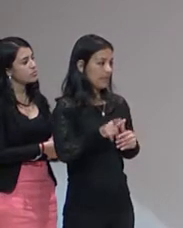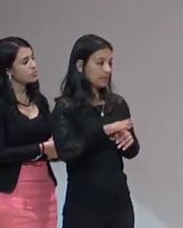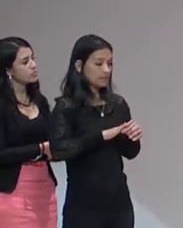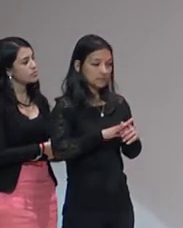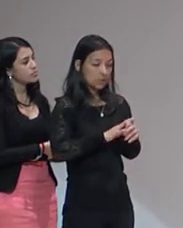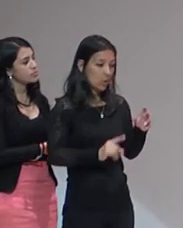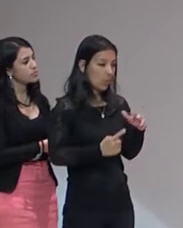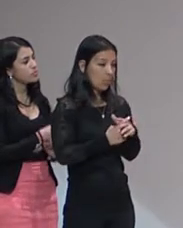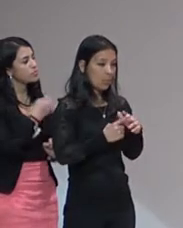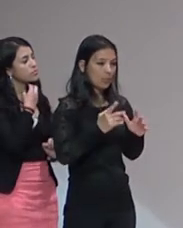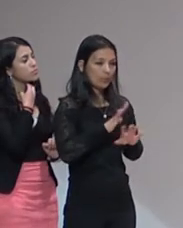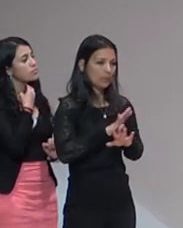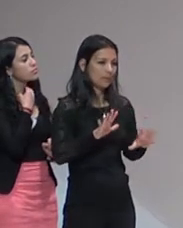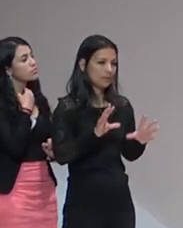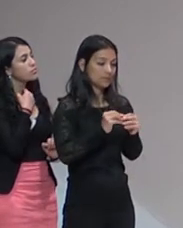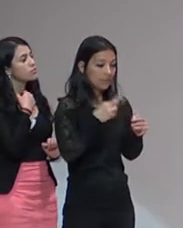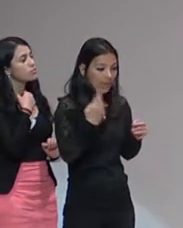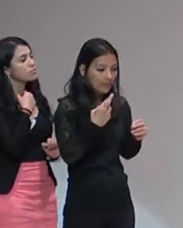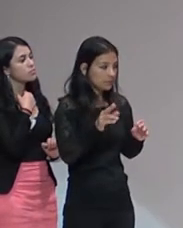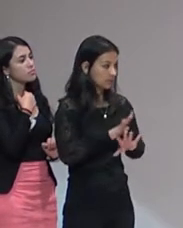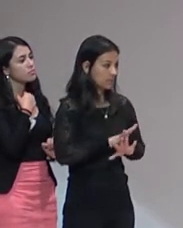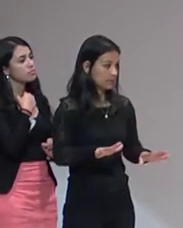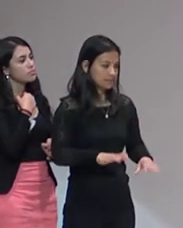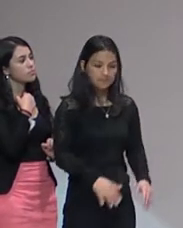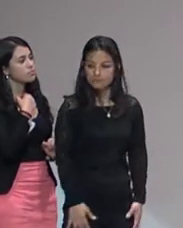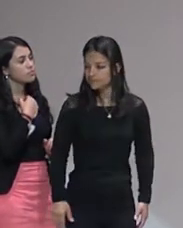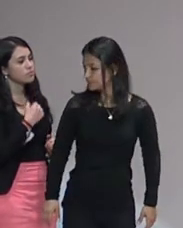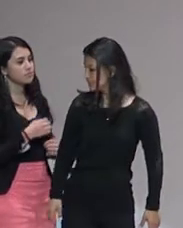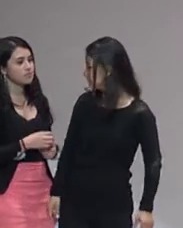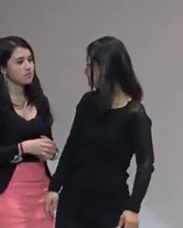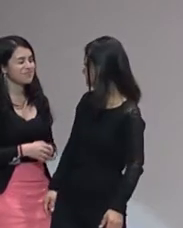situación no se vuelva a repetir.